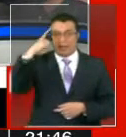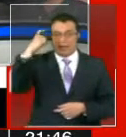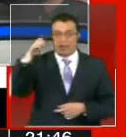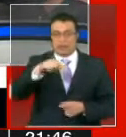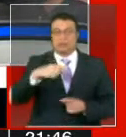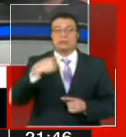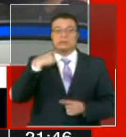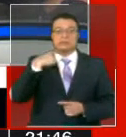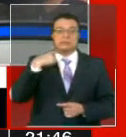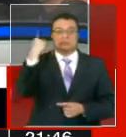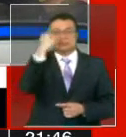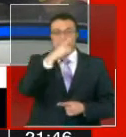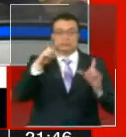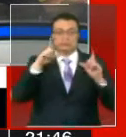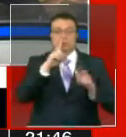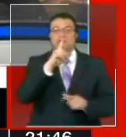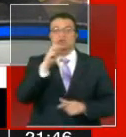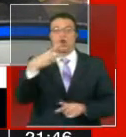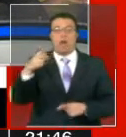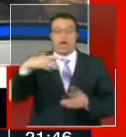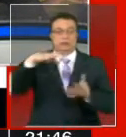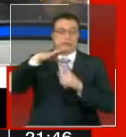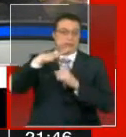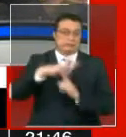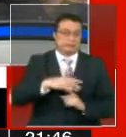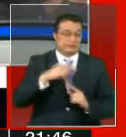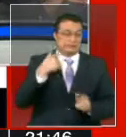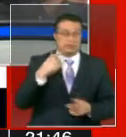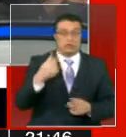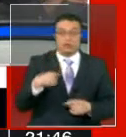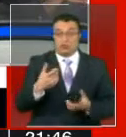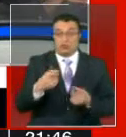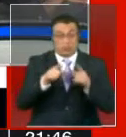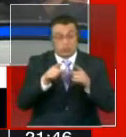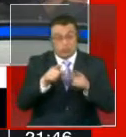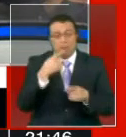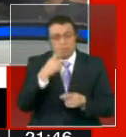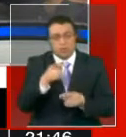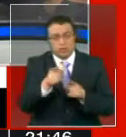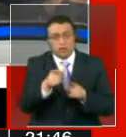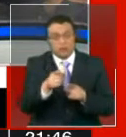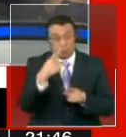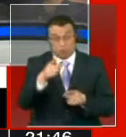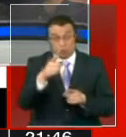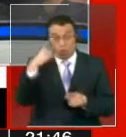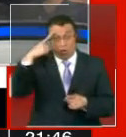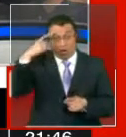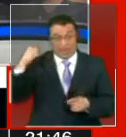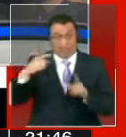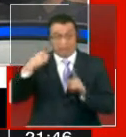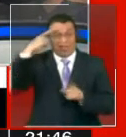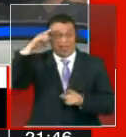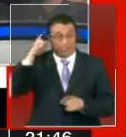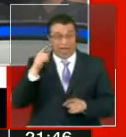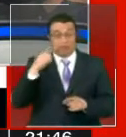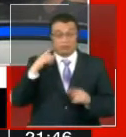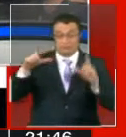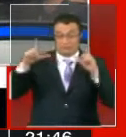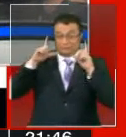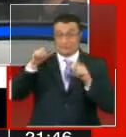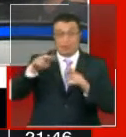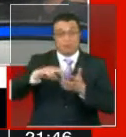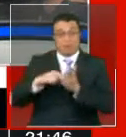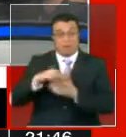puede afectar gravemente a la alcaldesa. ¿Y usted cree yo no que lo tengo tan claro que le pueda eso hacer? Le quiero preguntar, ¿cuál cree usted que es el daño que le puede hacer desde el punto de